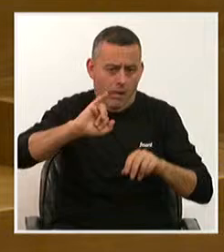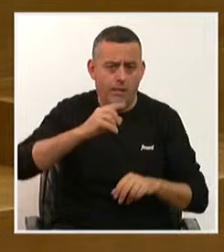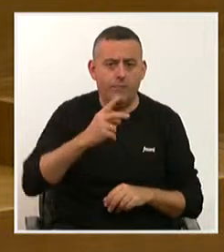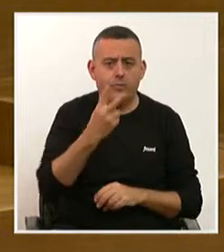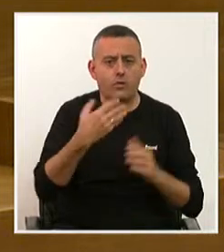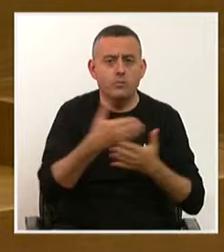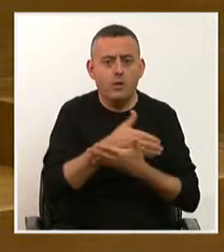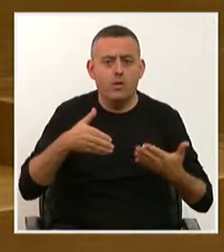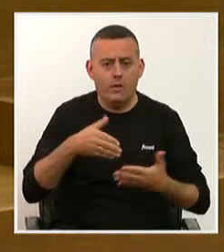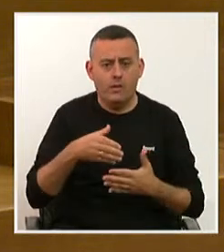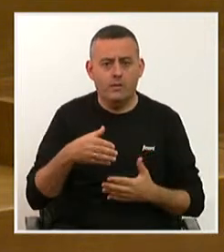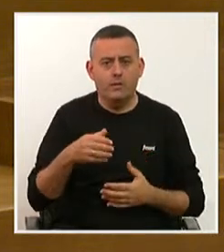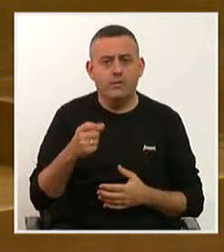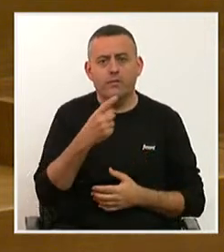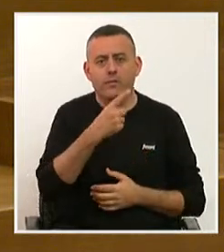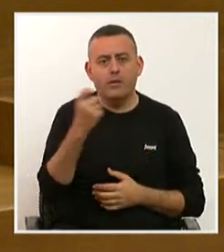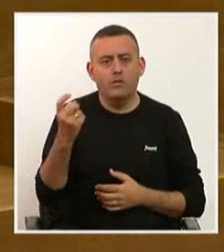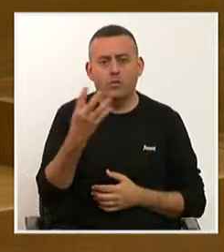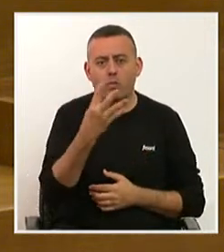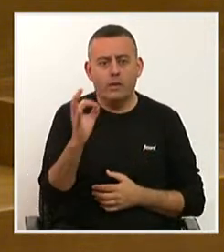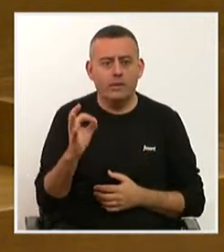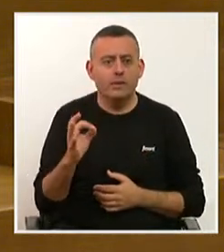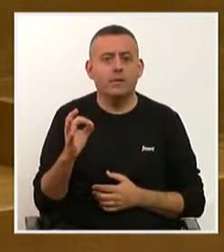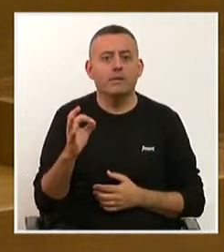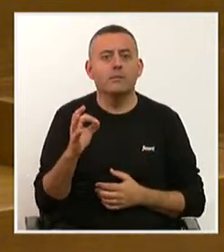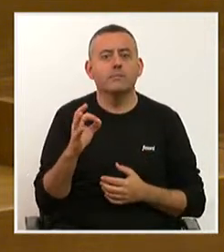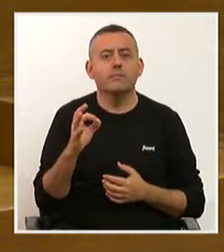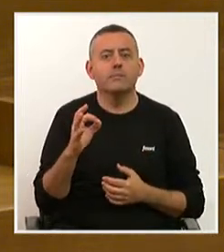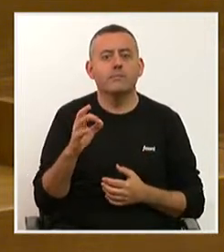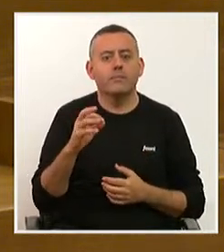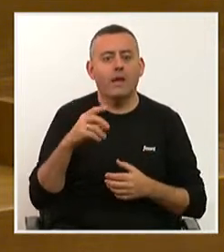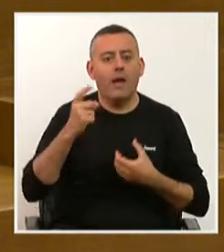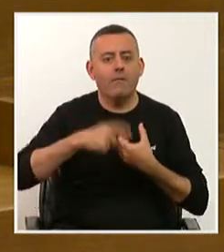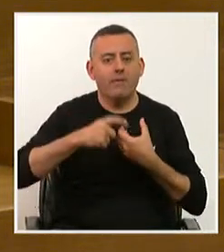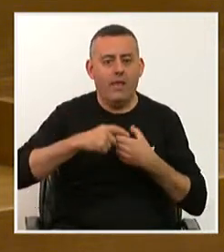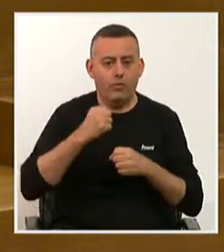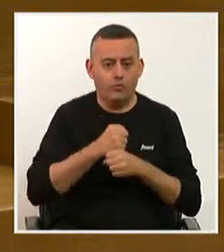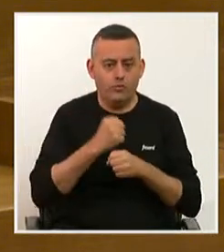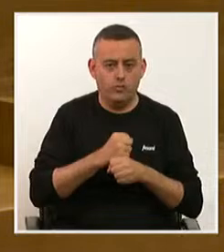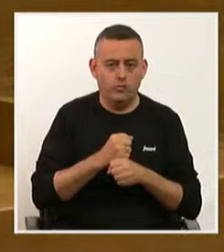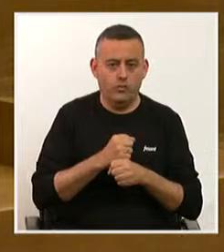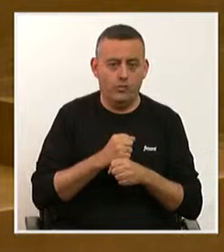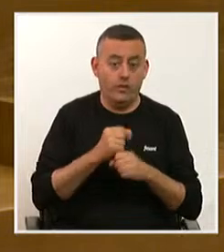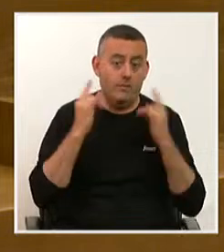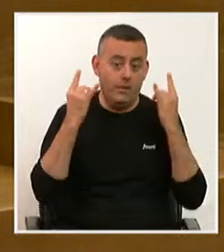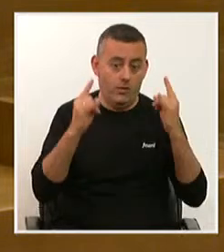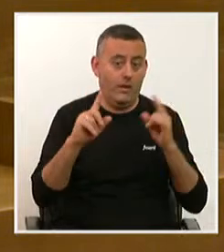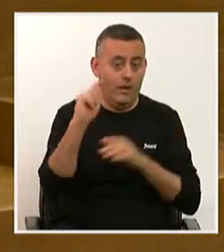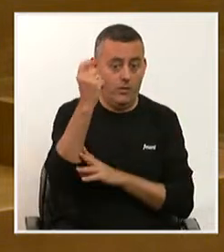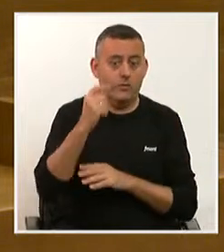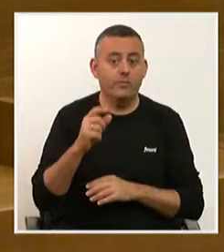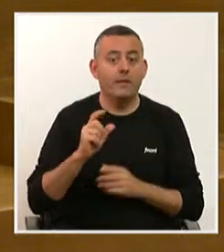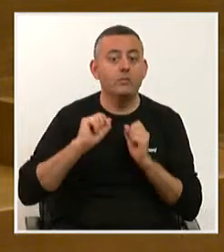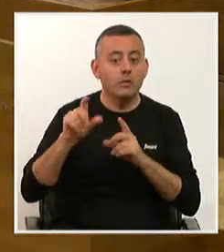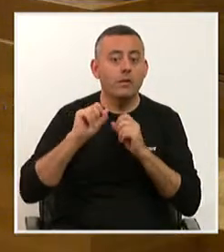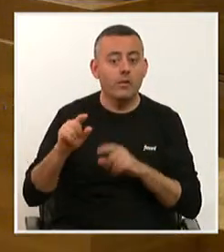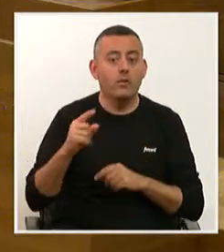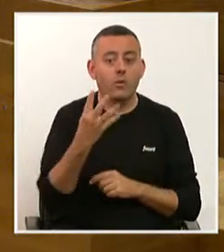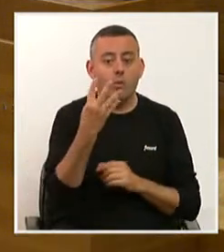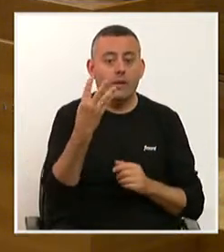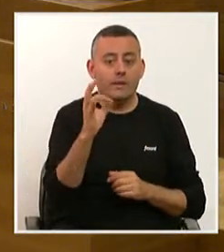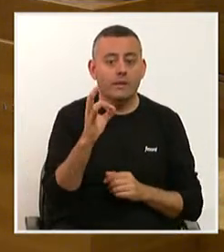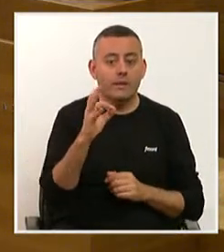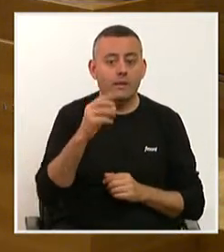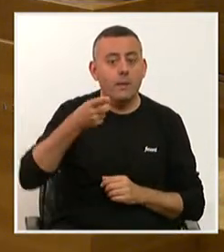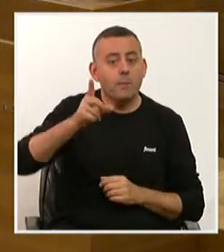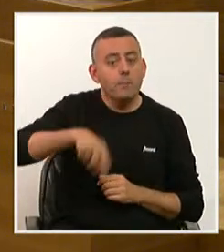2940 afiliat enad récord en el botanic export 40,000 millon de euros mes